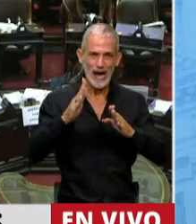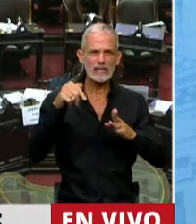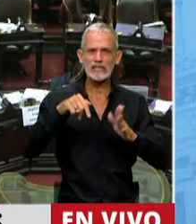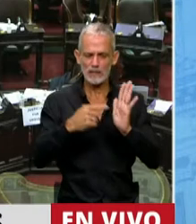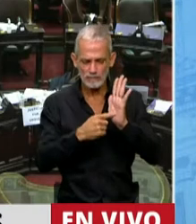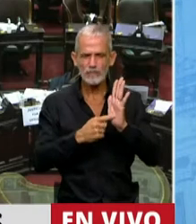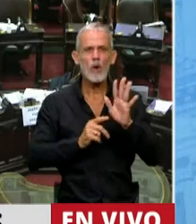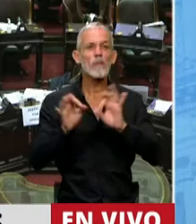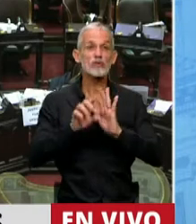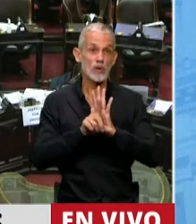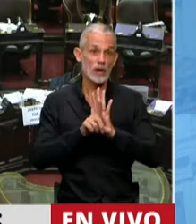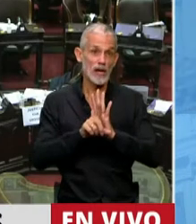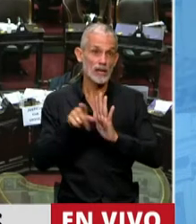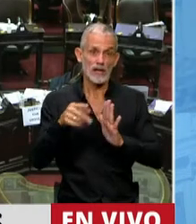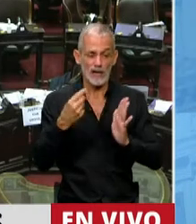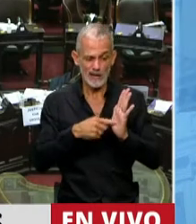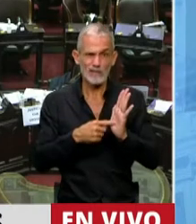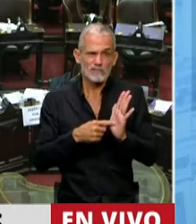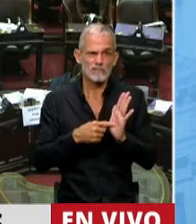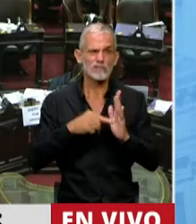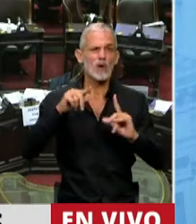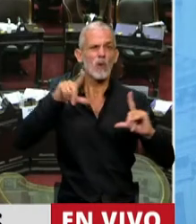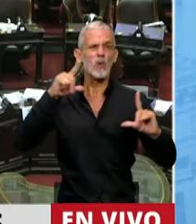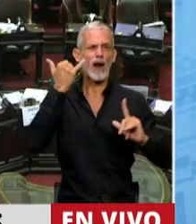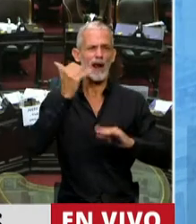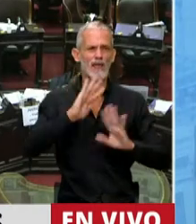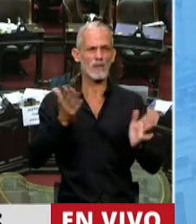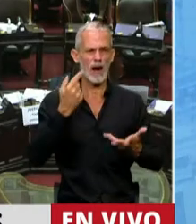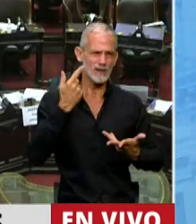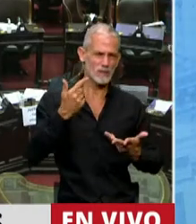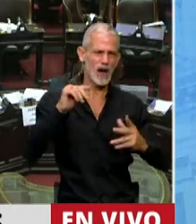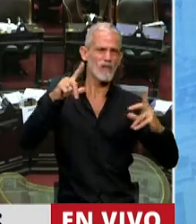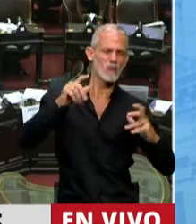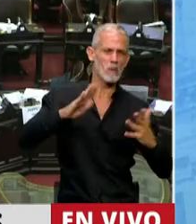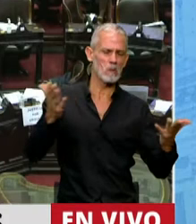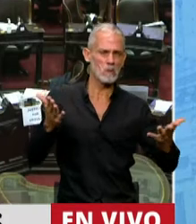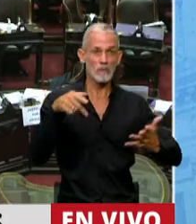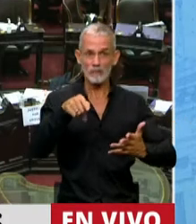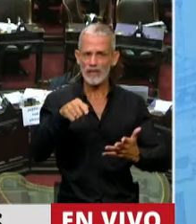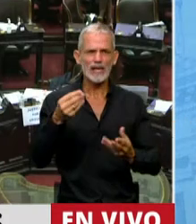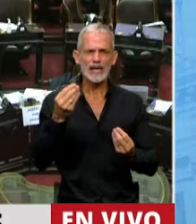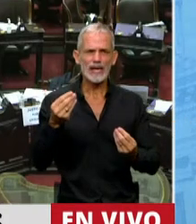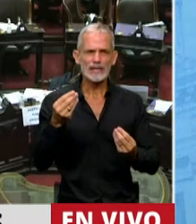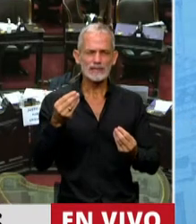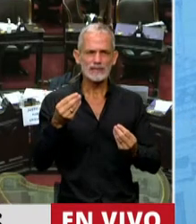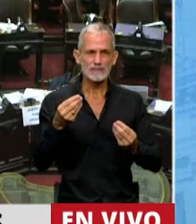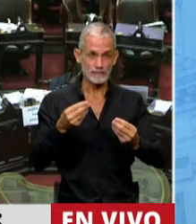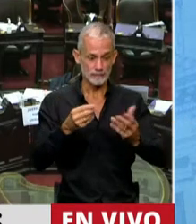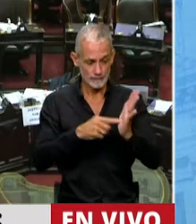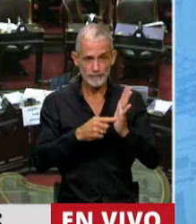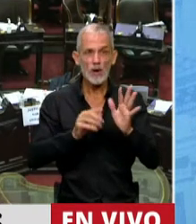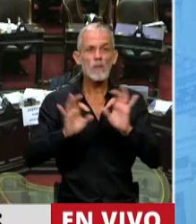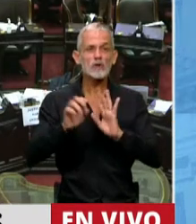ante un proyecto que es una verdadera impostura, ¿no? Y la mayor impostura es lo que queda establecido cuando se habla de que es